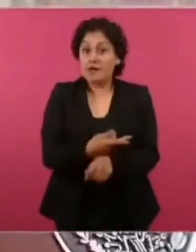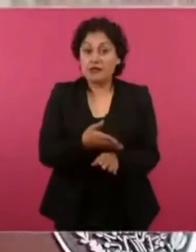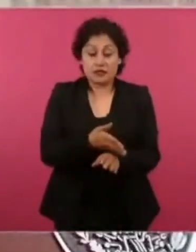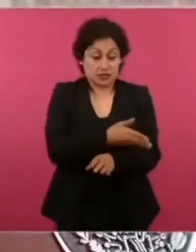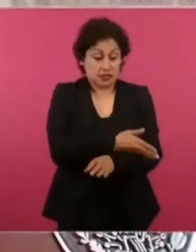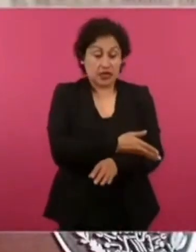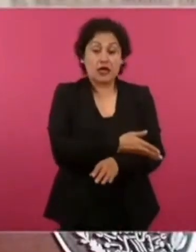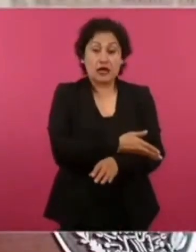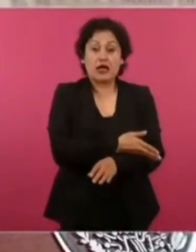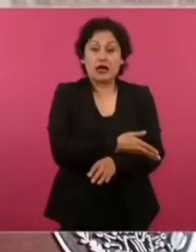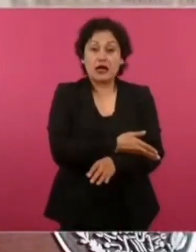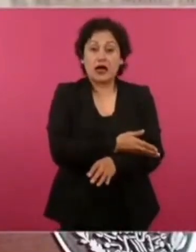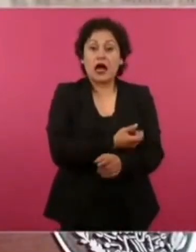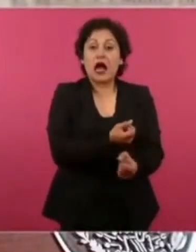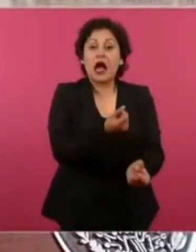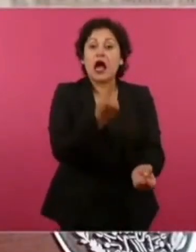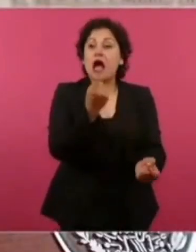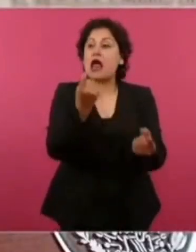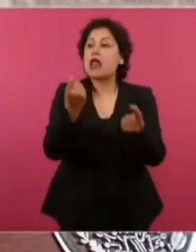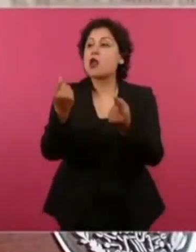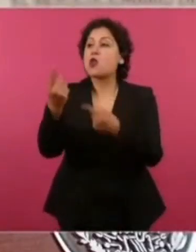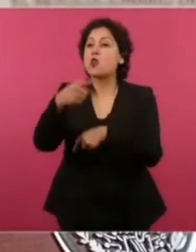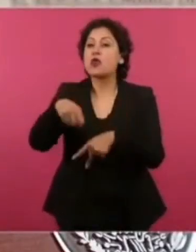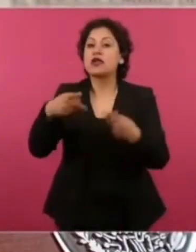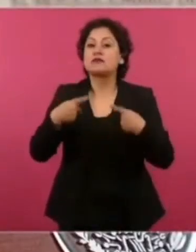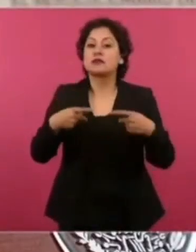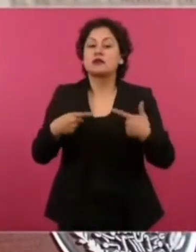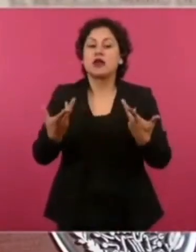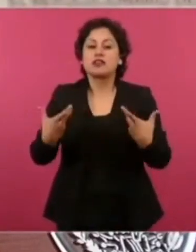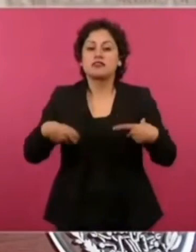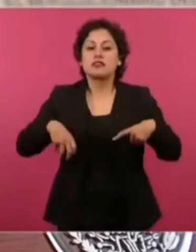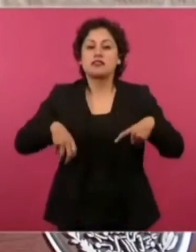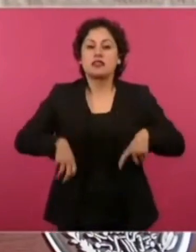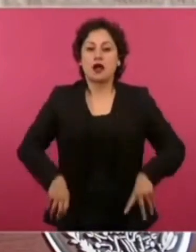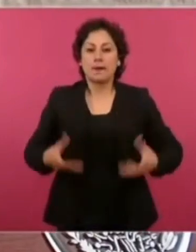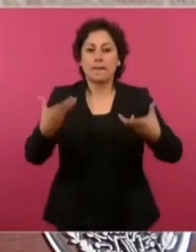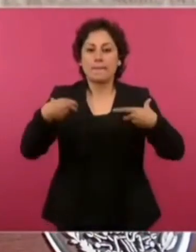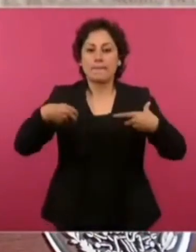cuantas manos. Y es cuando más ha habido desigualdad